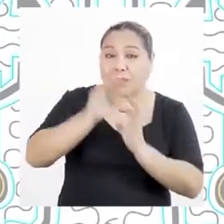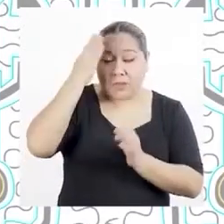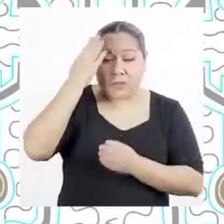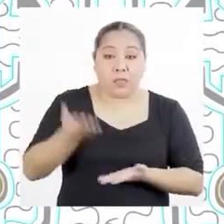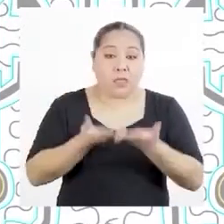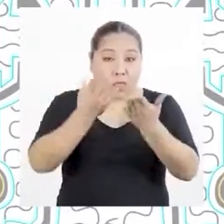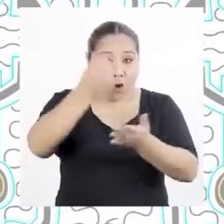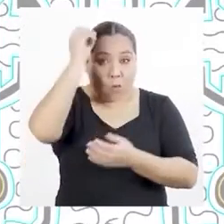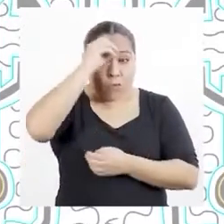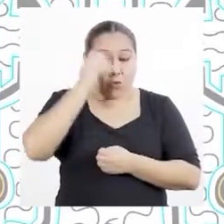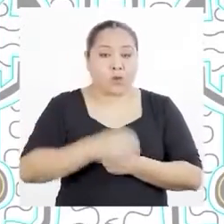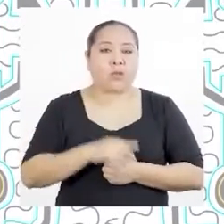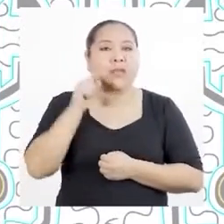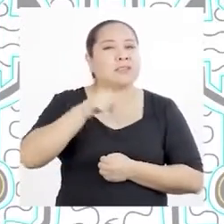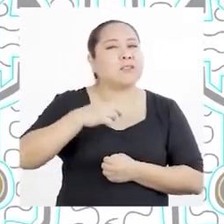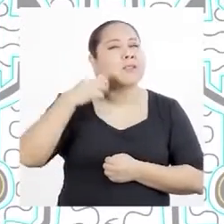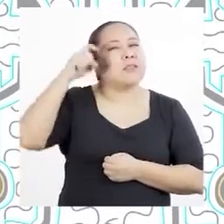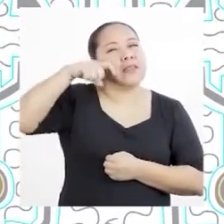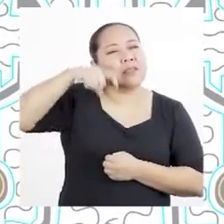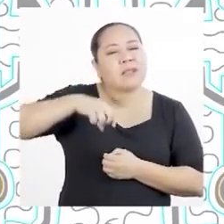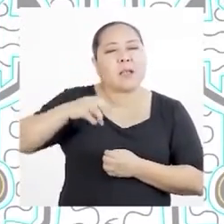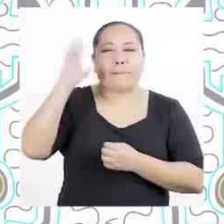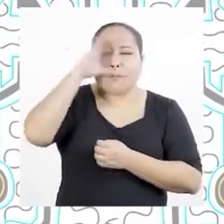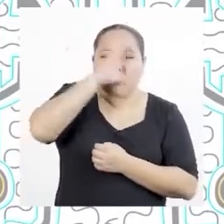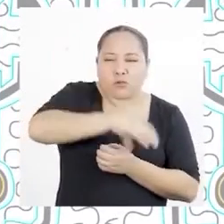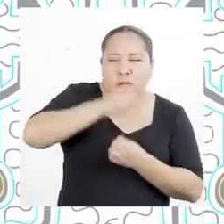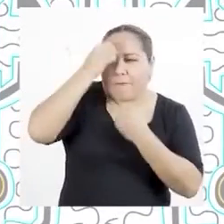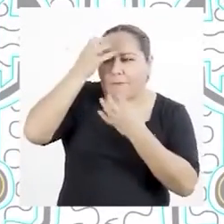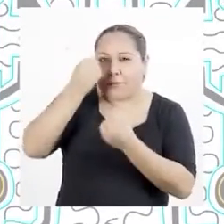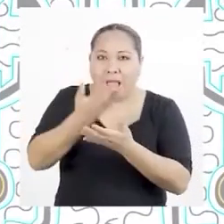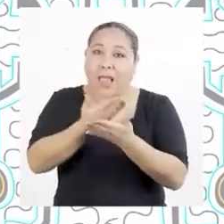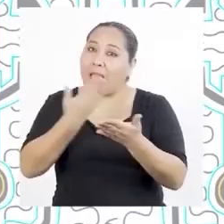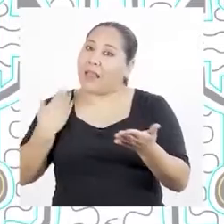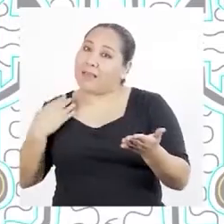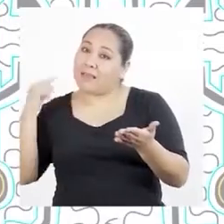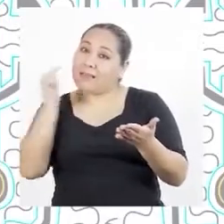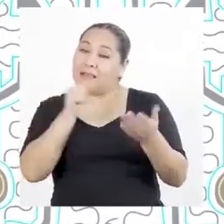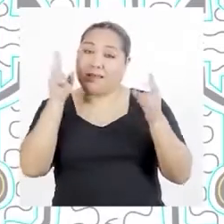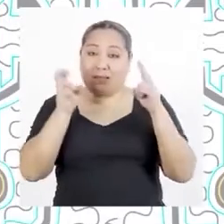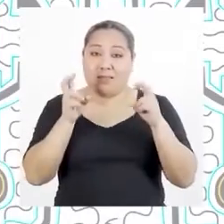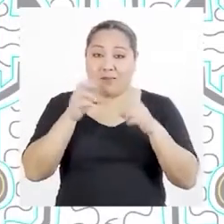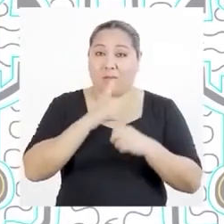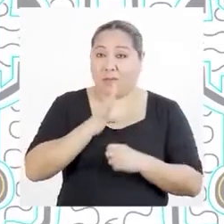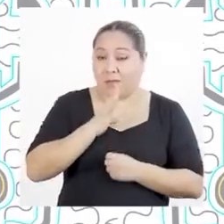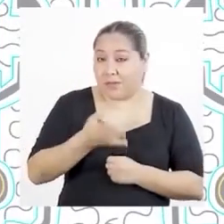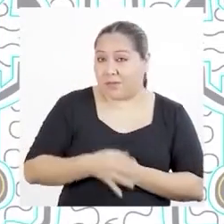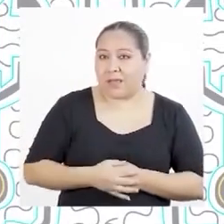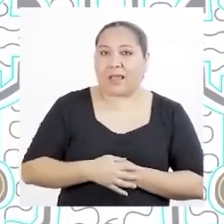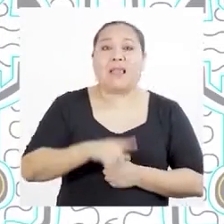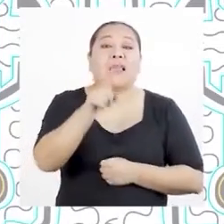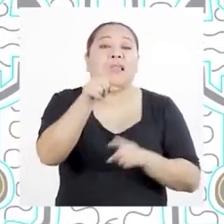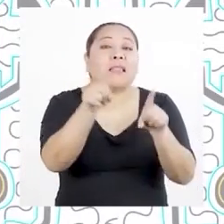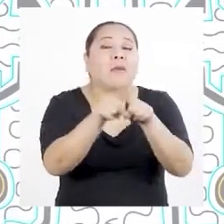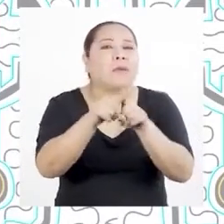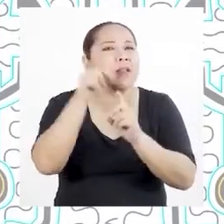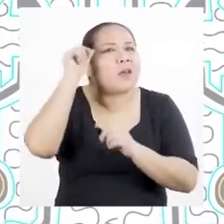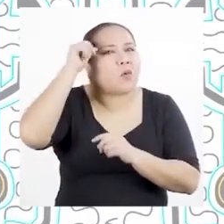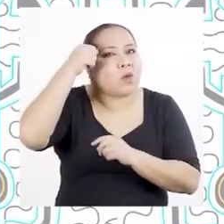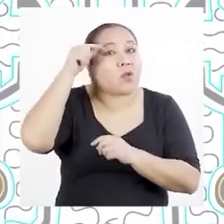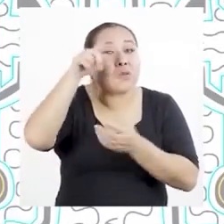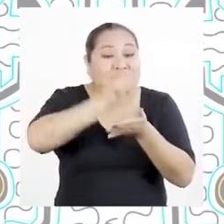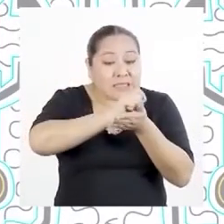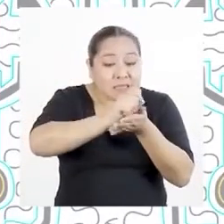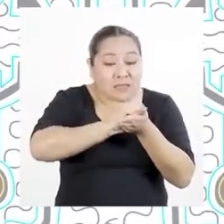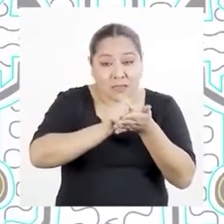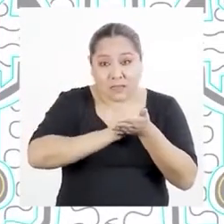nuestra opinión y para ello es necesario informarse antes sobre el tema del que vamos a hablar. Además, recuerde que cuando escribimos